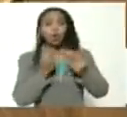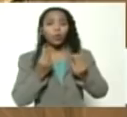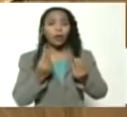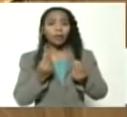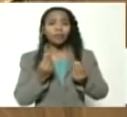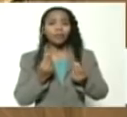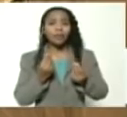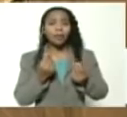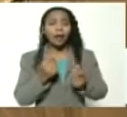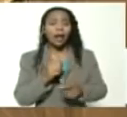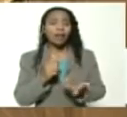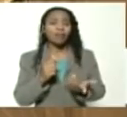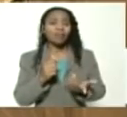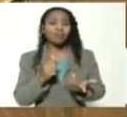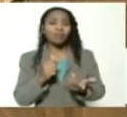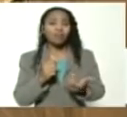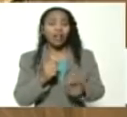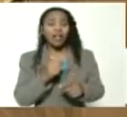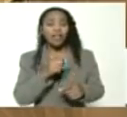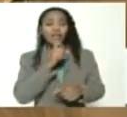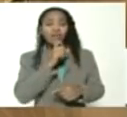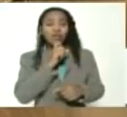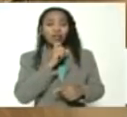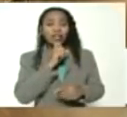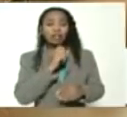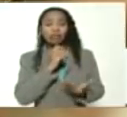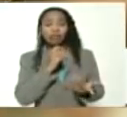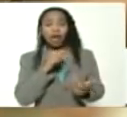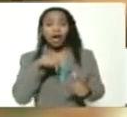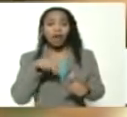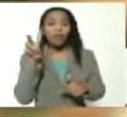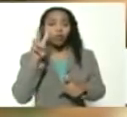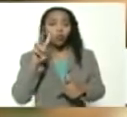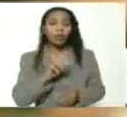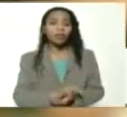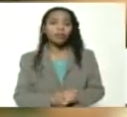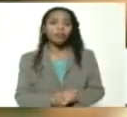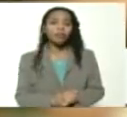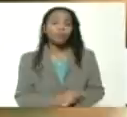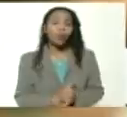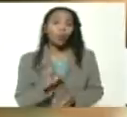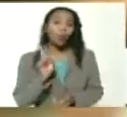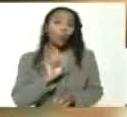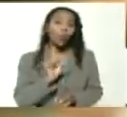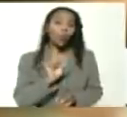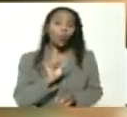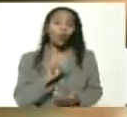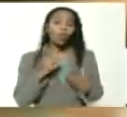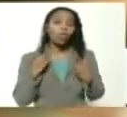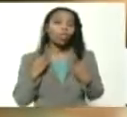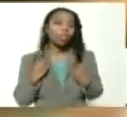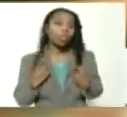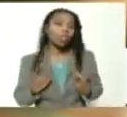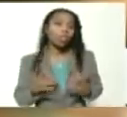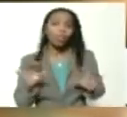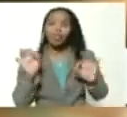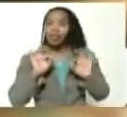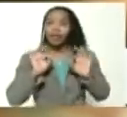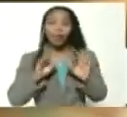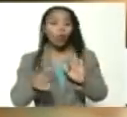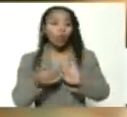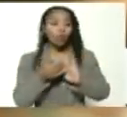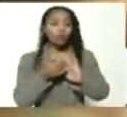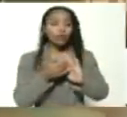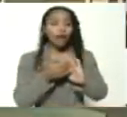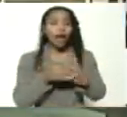e implosionar la nación venezolana, no hemos descansado en la lucha contra la delincuencia